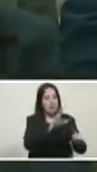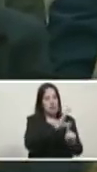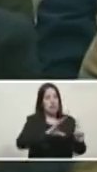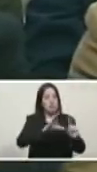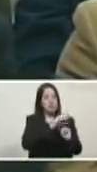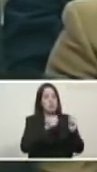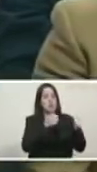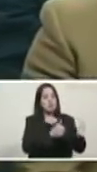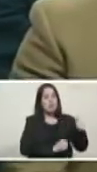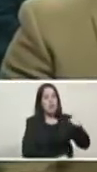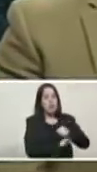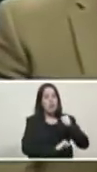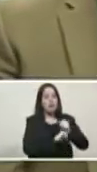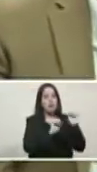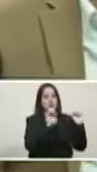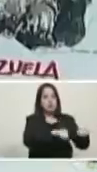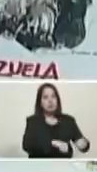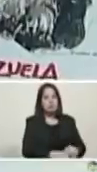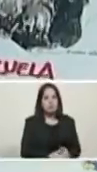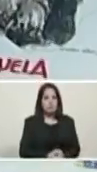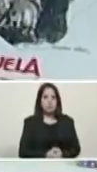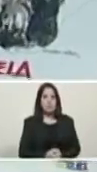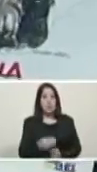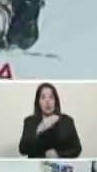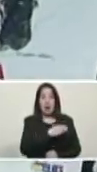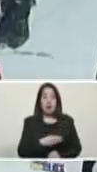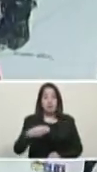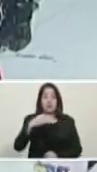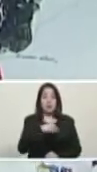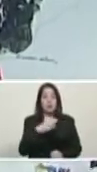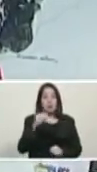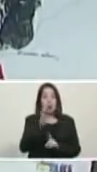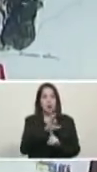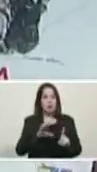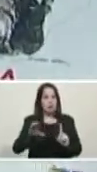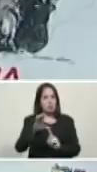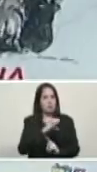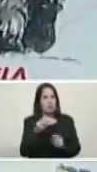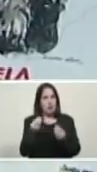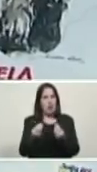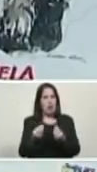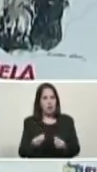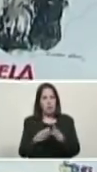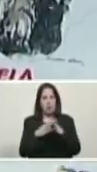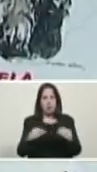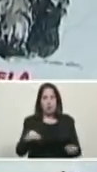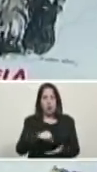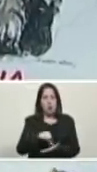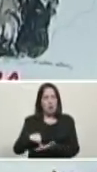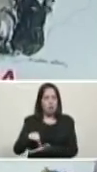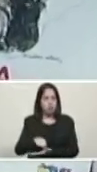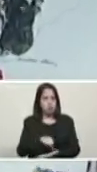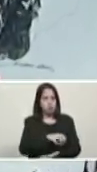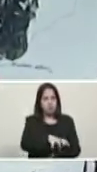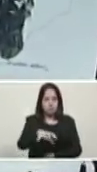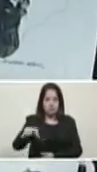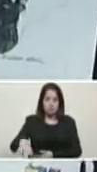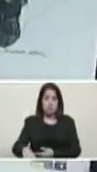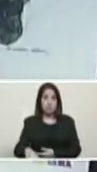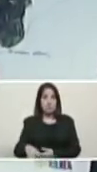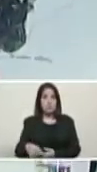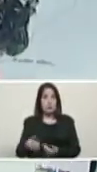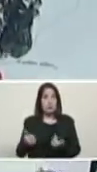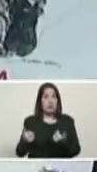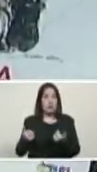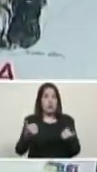todos los gabinetes del ministerio de la cultura y de la misión cultura a nivel nacional para que en todos los estados del país están realizándose actividades de desagravio